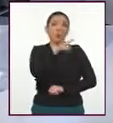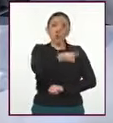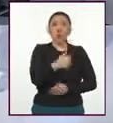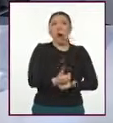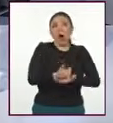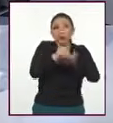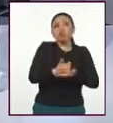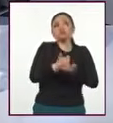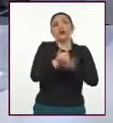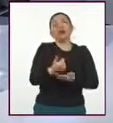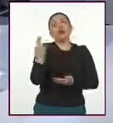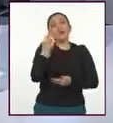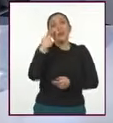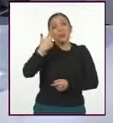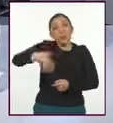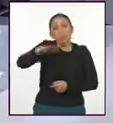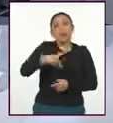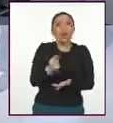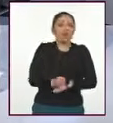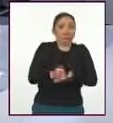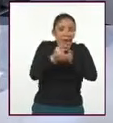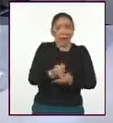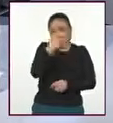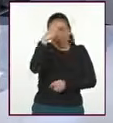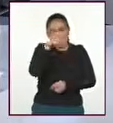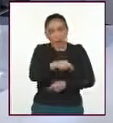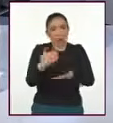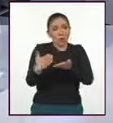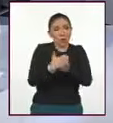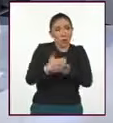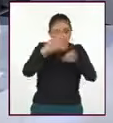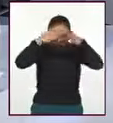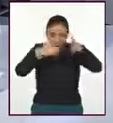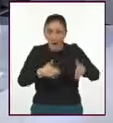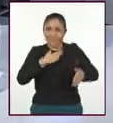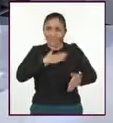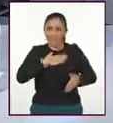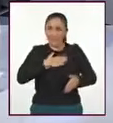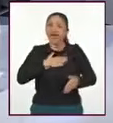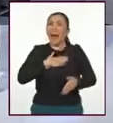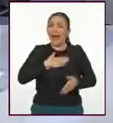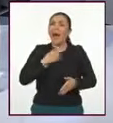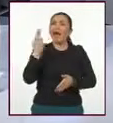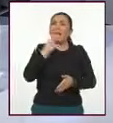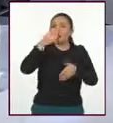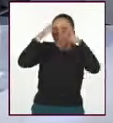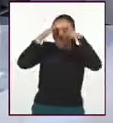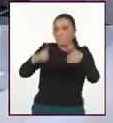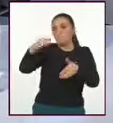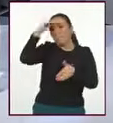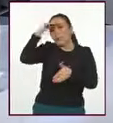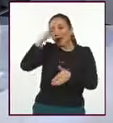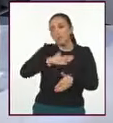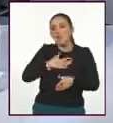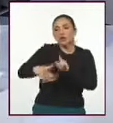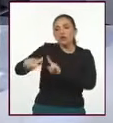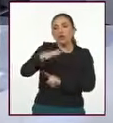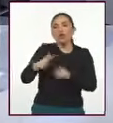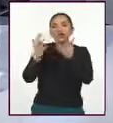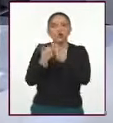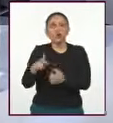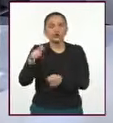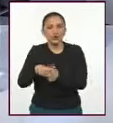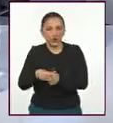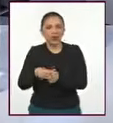ti. Exactamente. Entonces ser un poco más consciente del otro, de mi entorno y de mi sociedad.